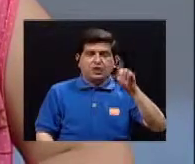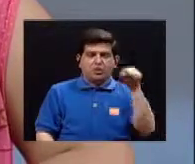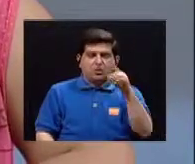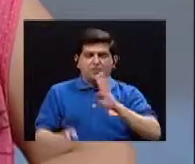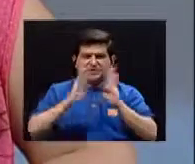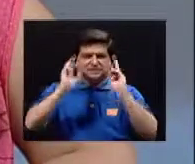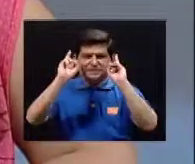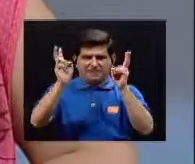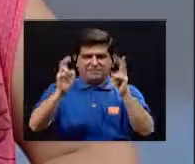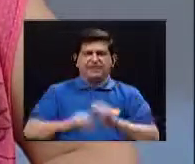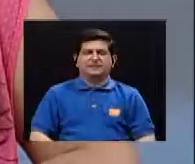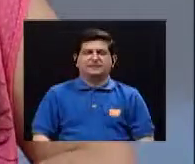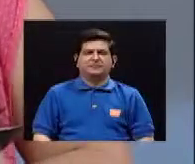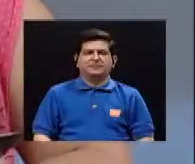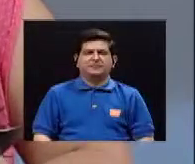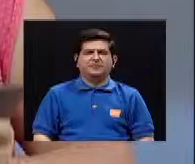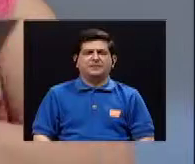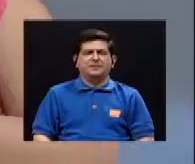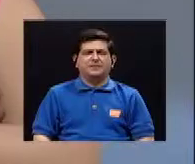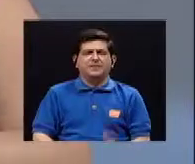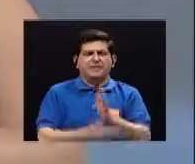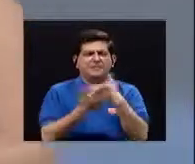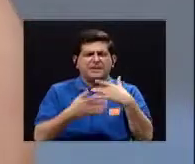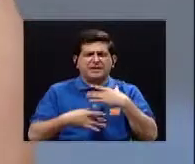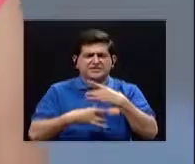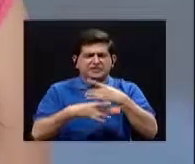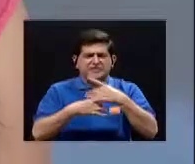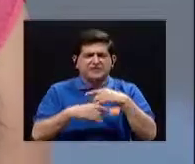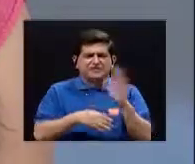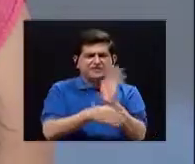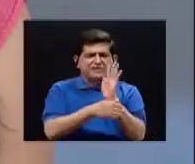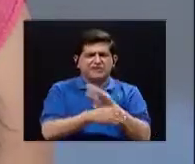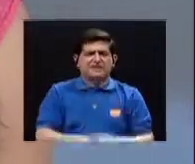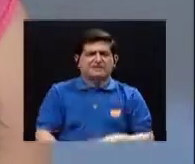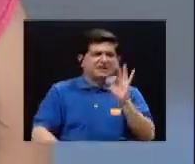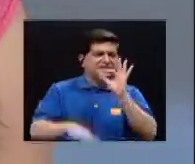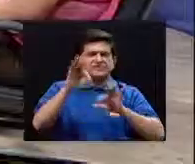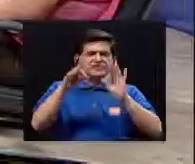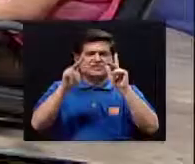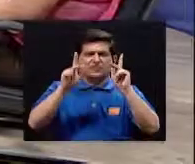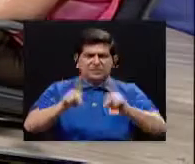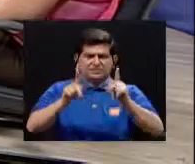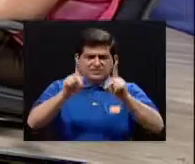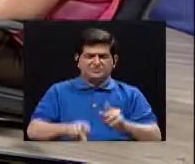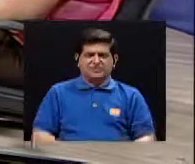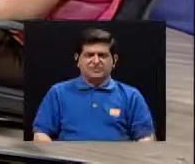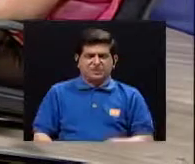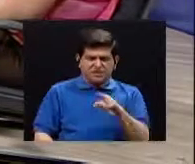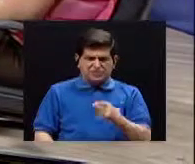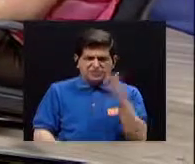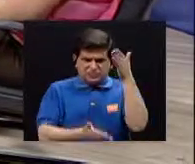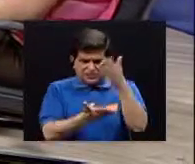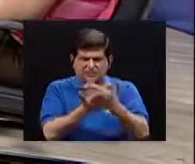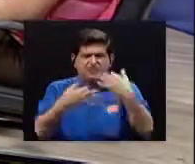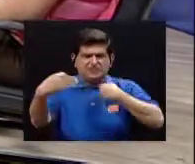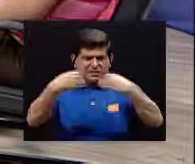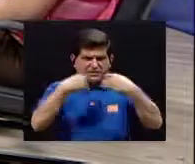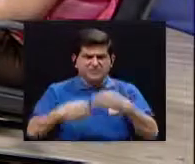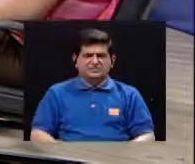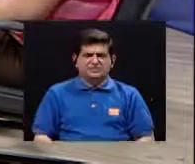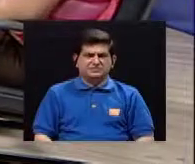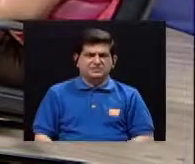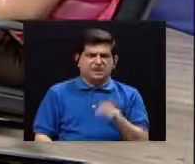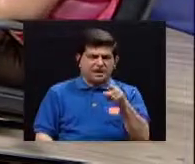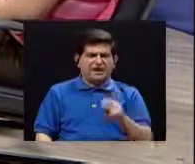nosotros hablando sobre el tema miguel parte de las cosas más llamativas que tiene esta película es el casting quisiera que tuvieras un poquito de